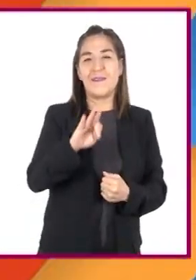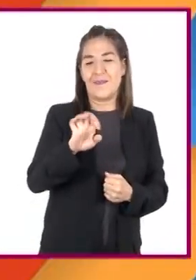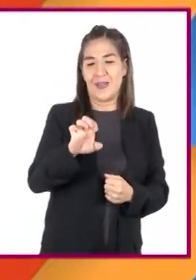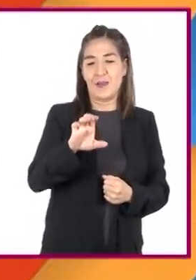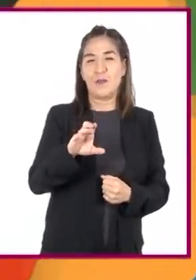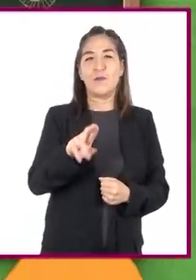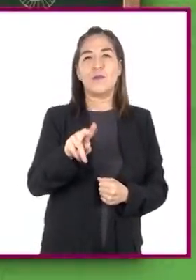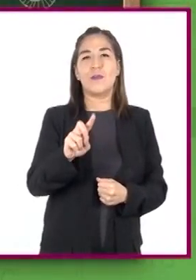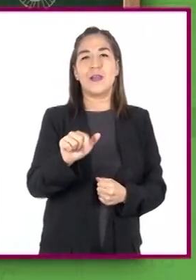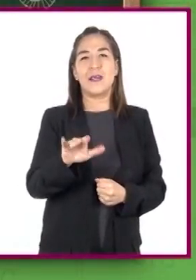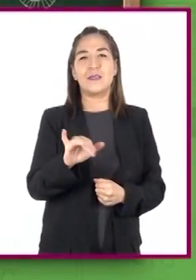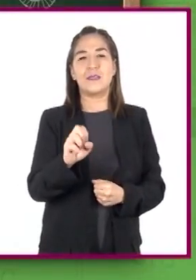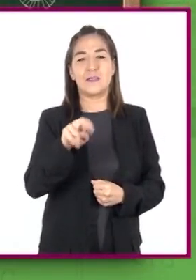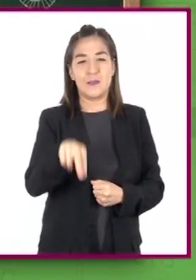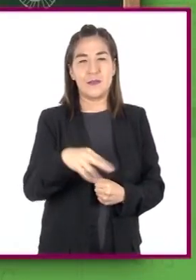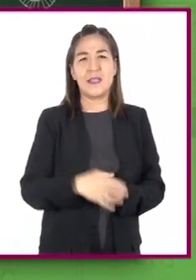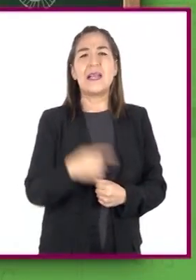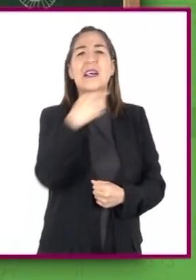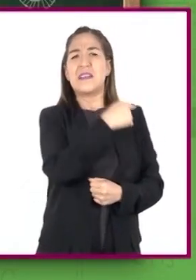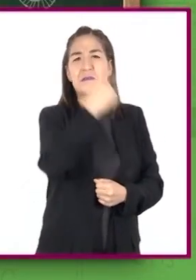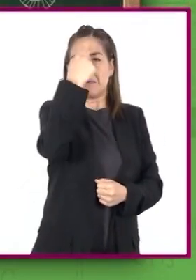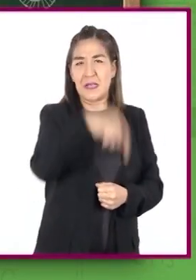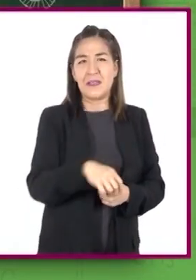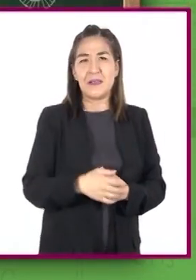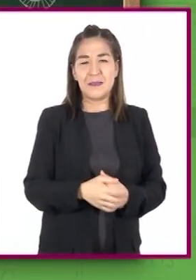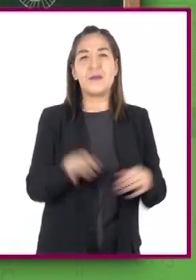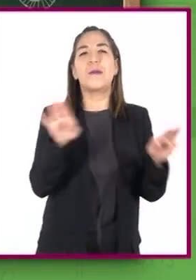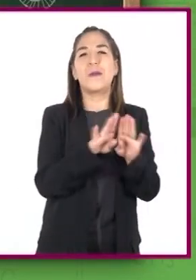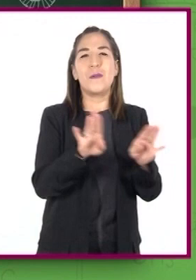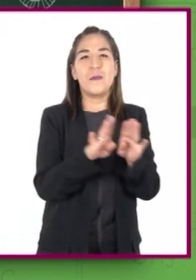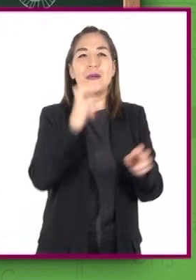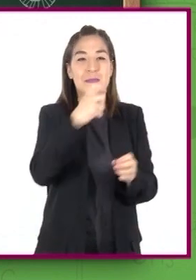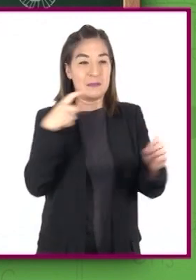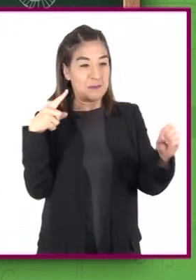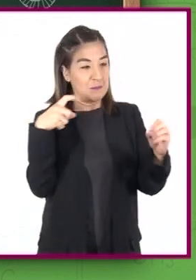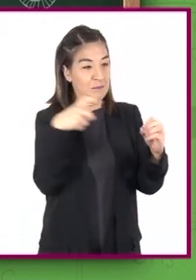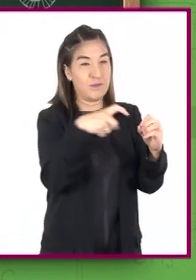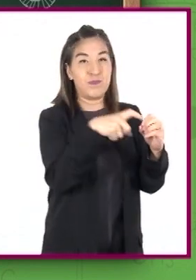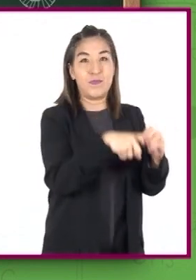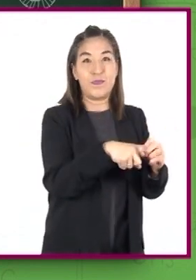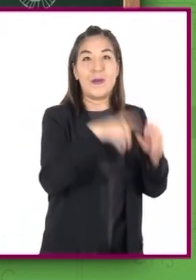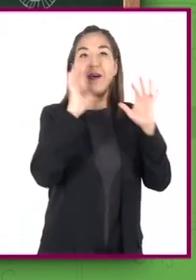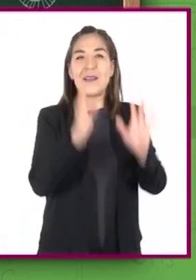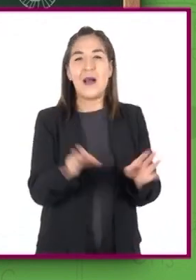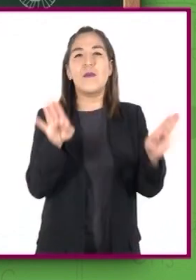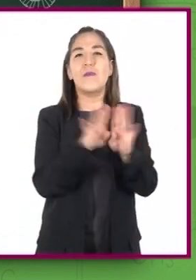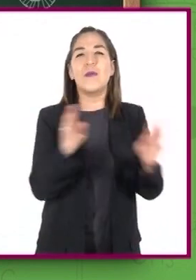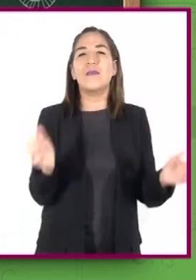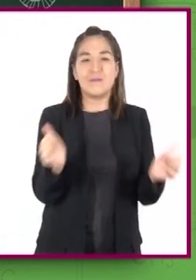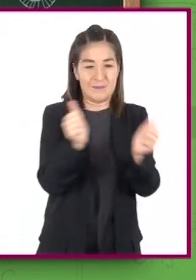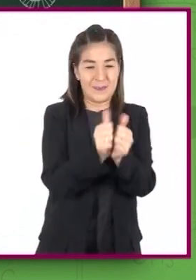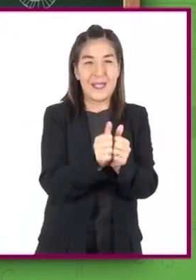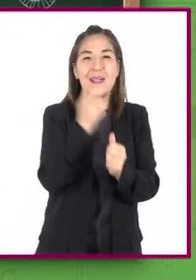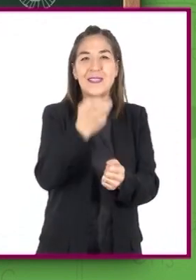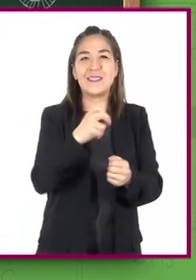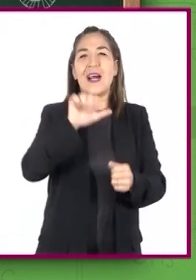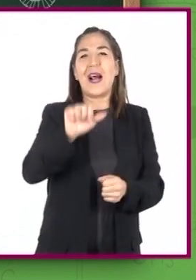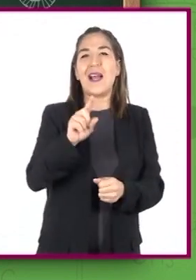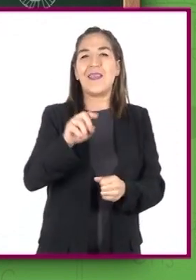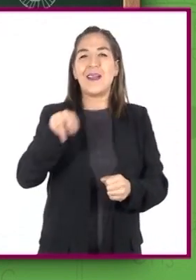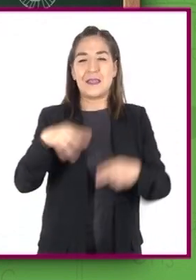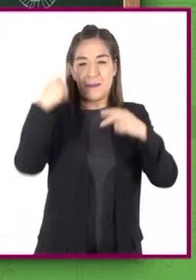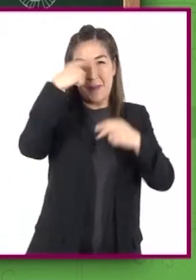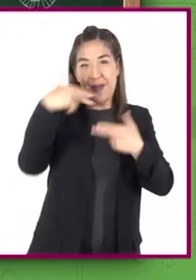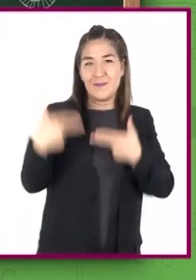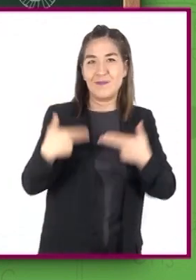fecundación. Esto permite perpetuar la especie y transmitir las características hereditarias a